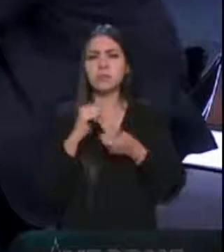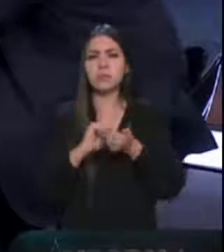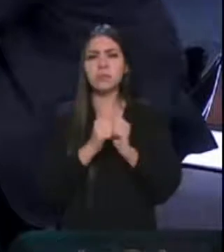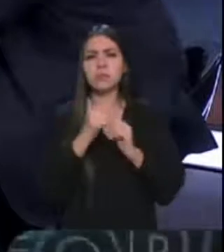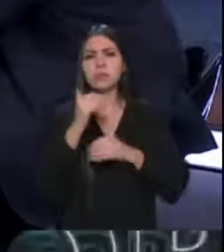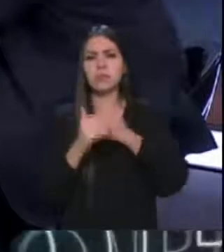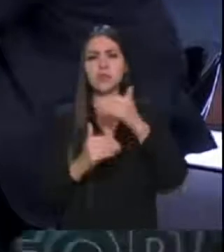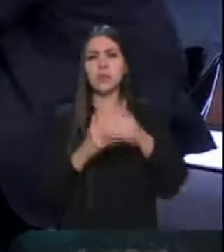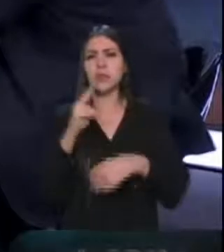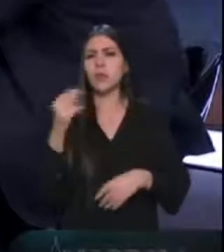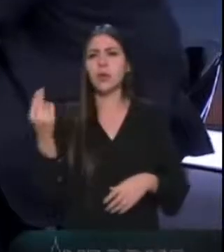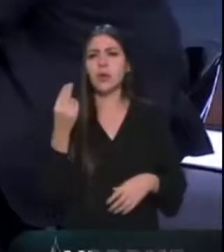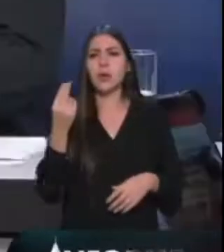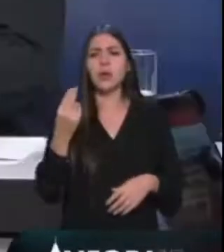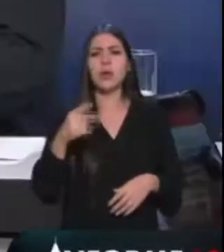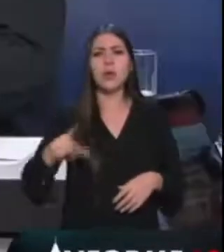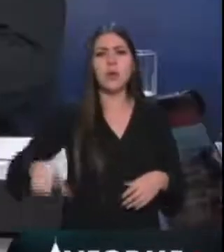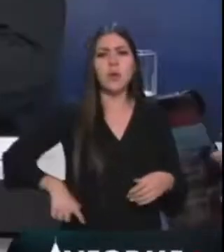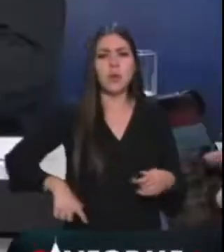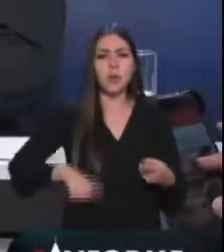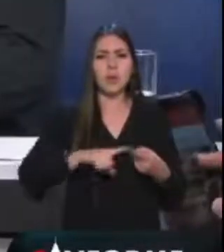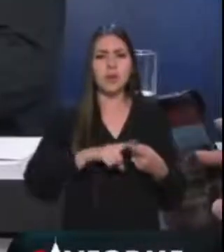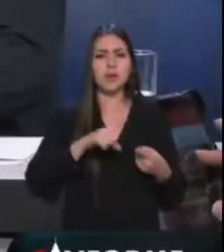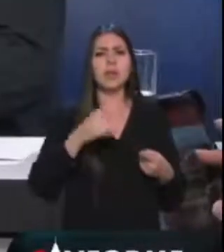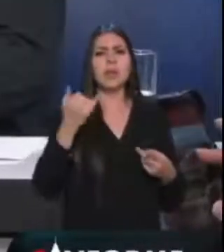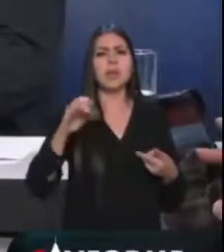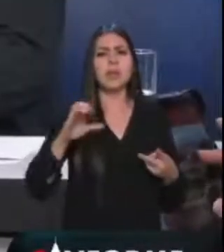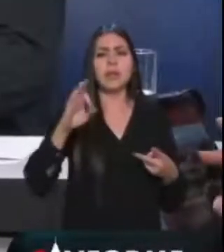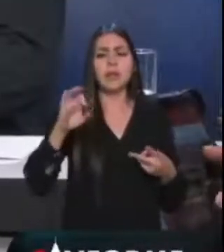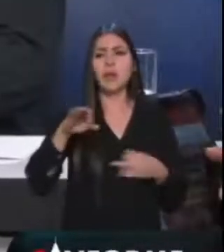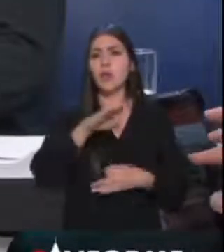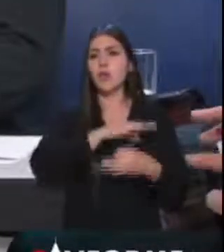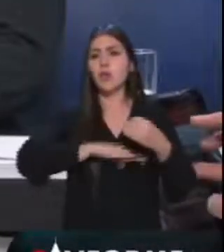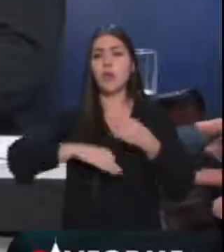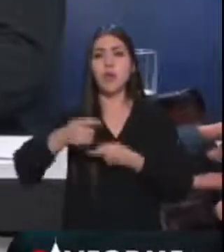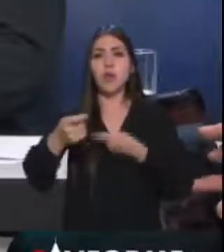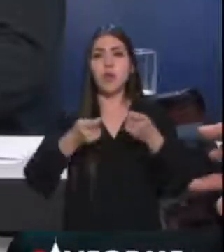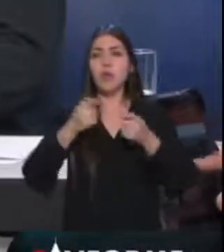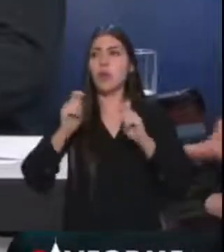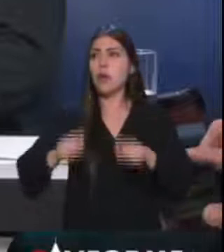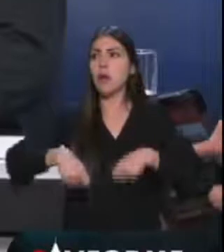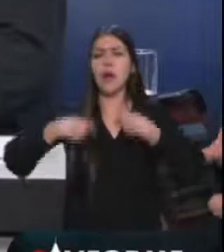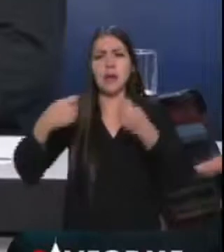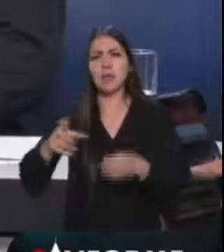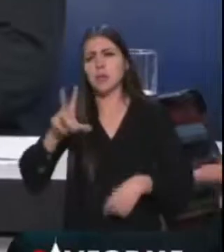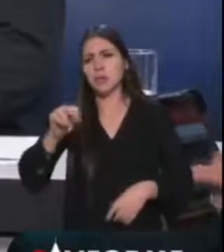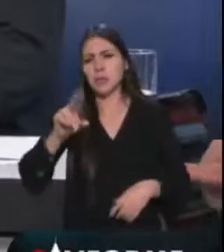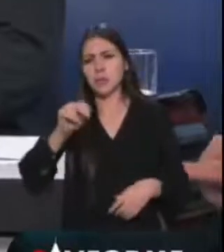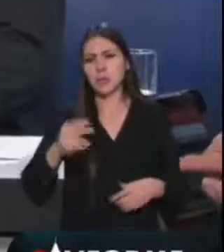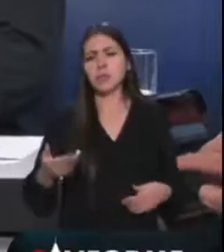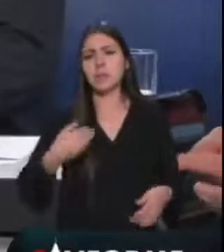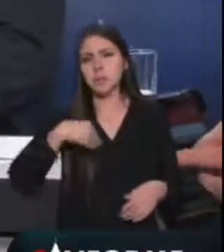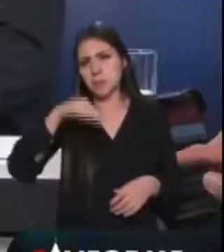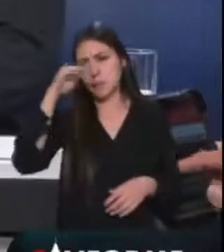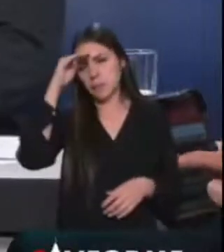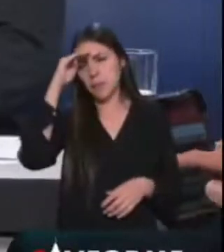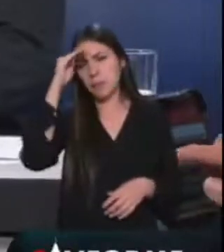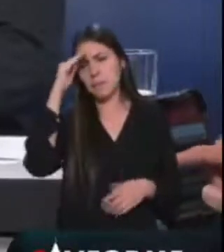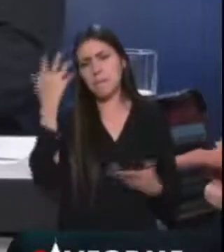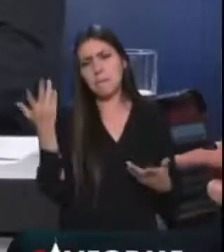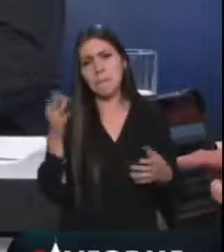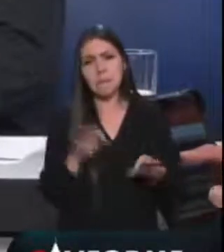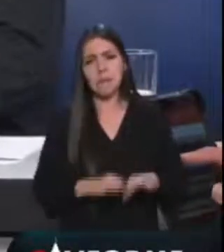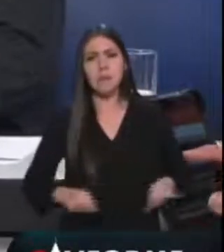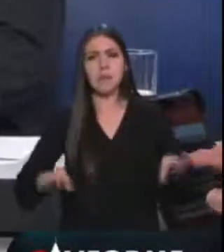qué el Estado y la CFE ceder todo ese control. Ahí me parece sano, me parece muy importante. Creo